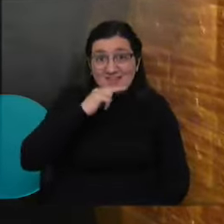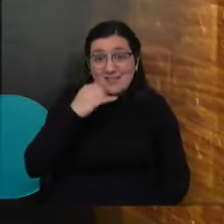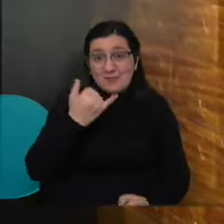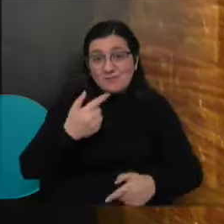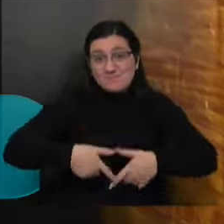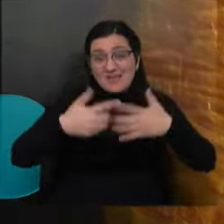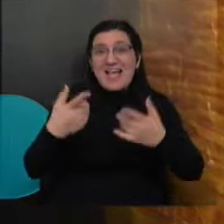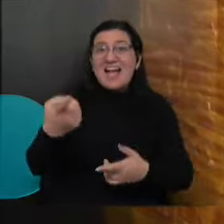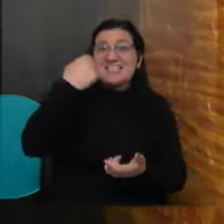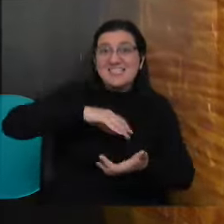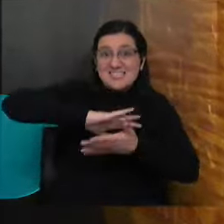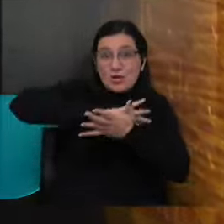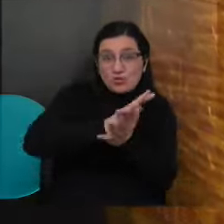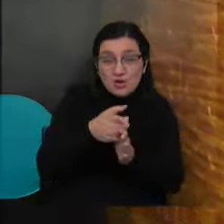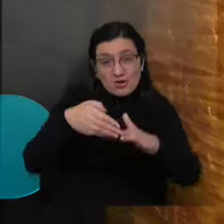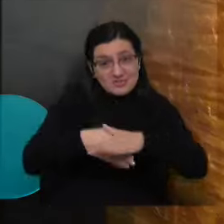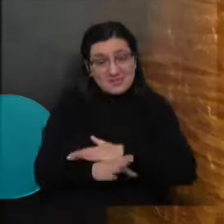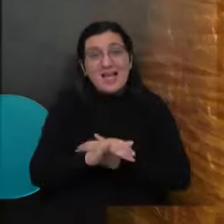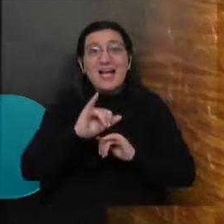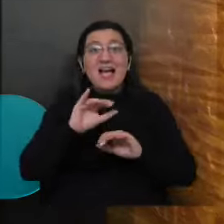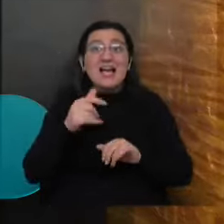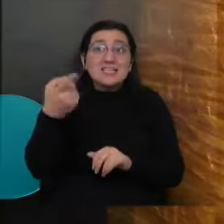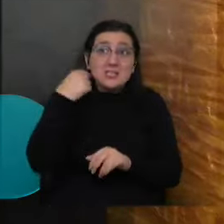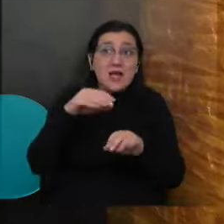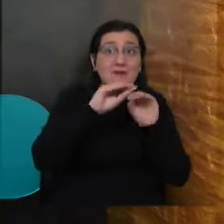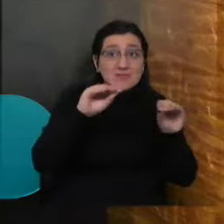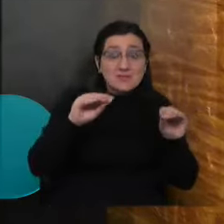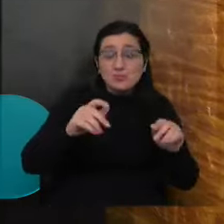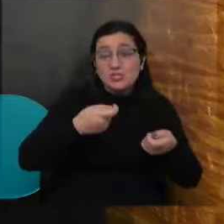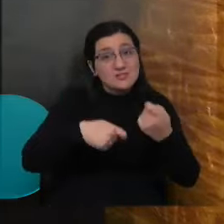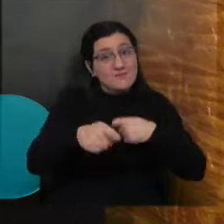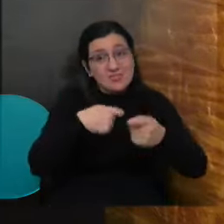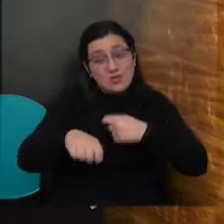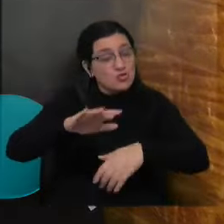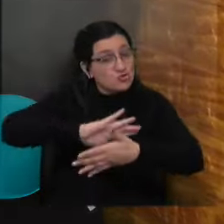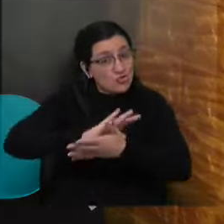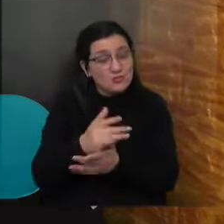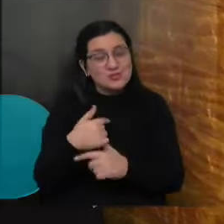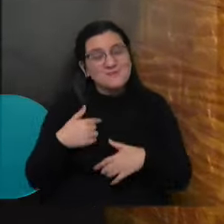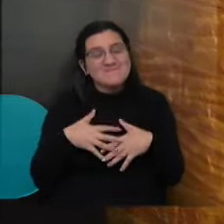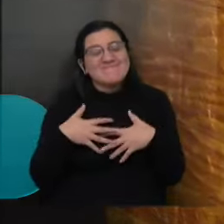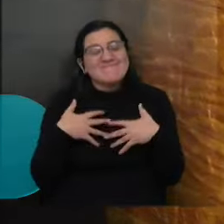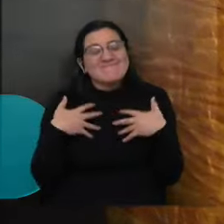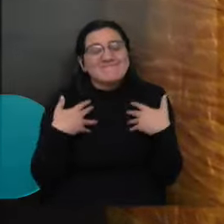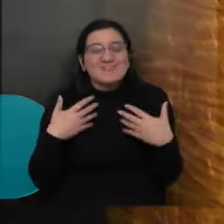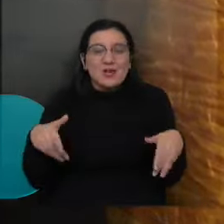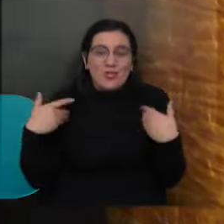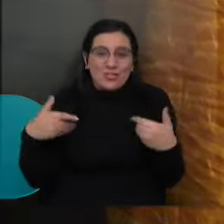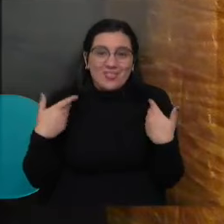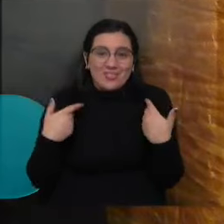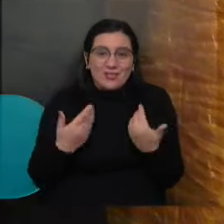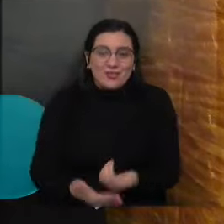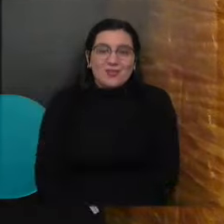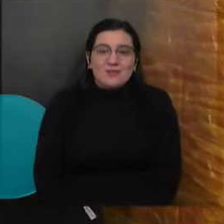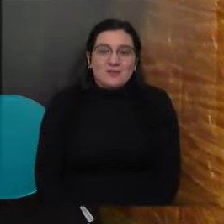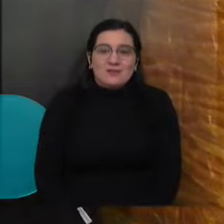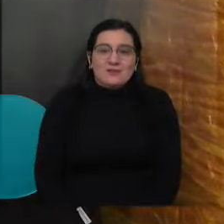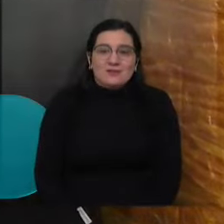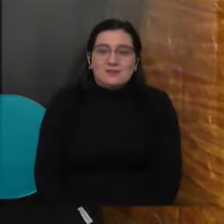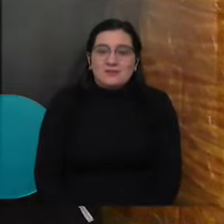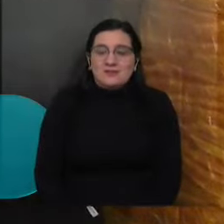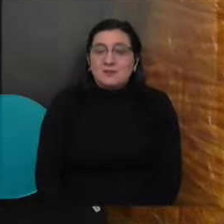agotaron las entradas ayer dimos la noticia de que estaban las entradas agotada Así que estoy como muy emocionado muy contento se se le llama